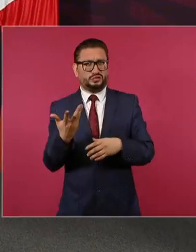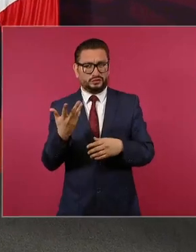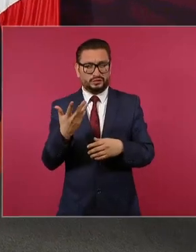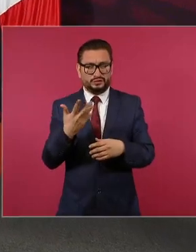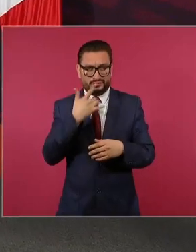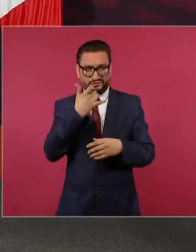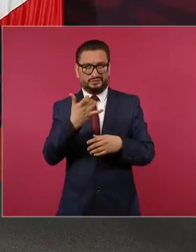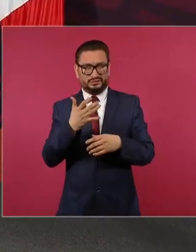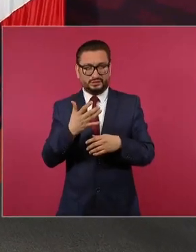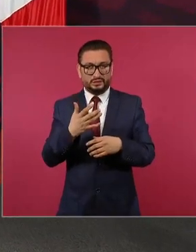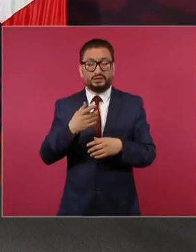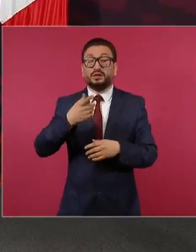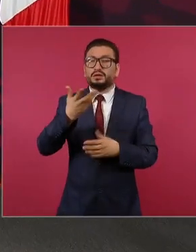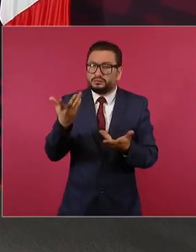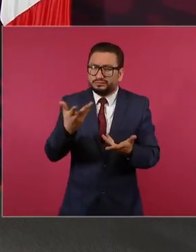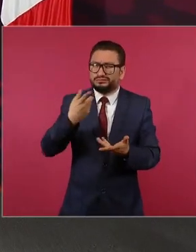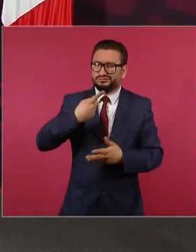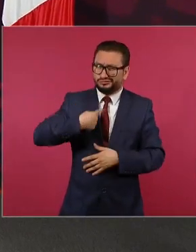Si lo que queremos